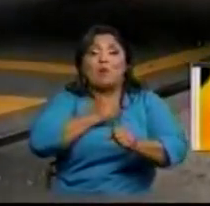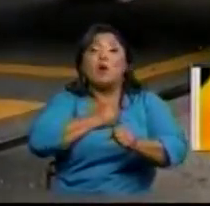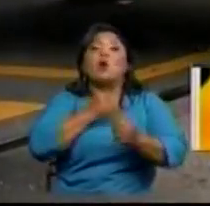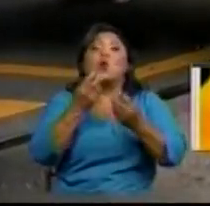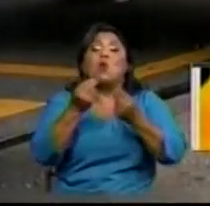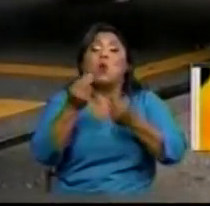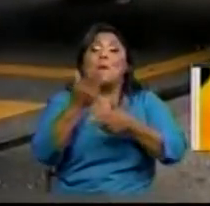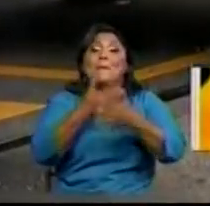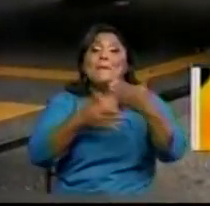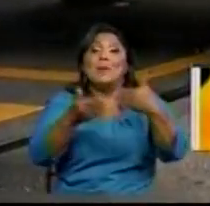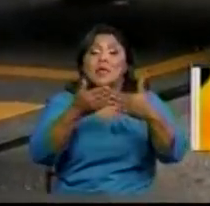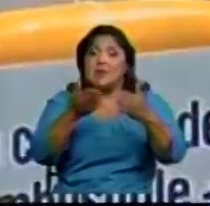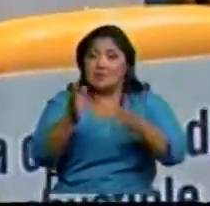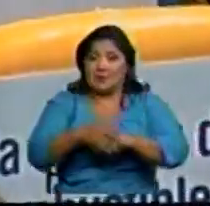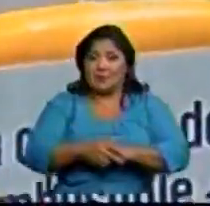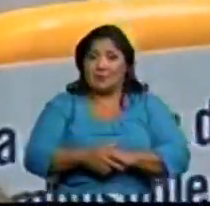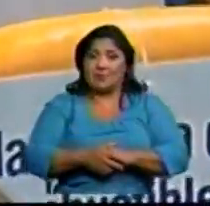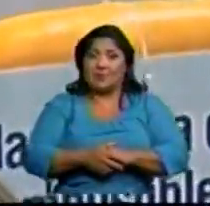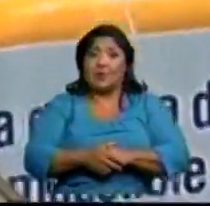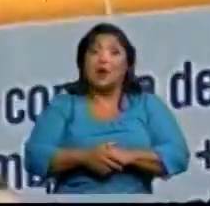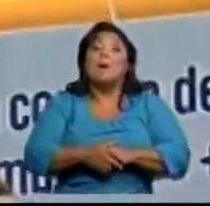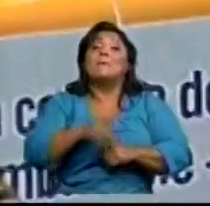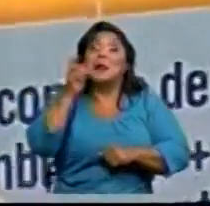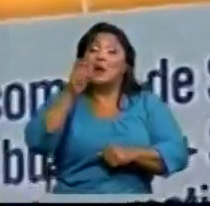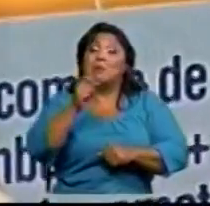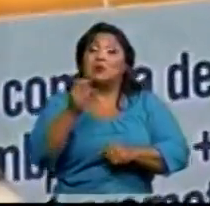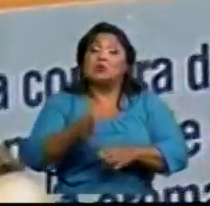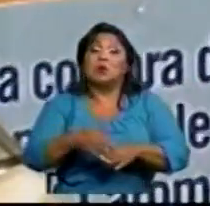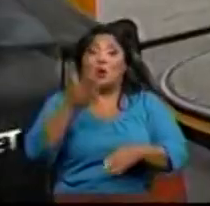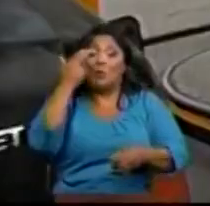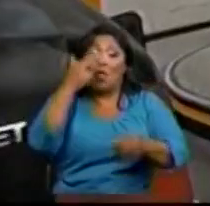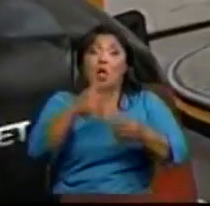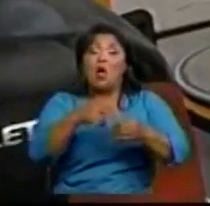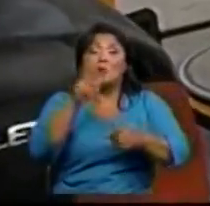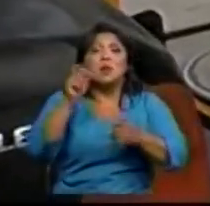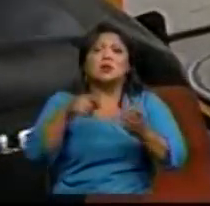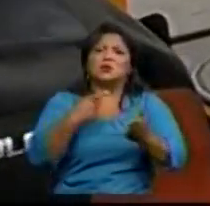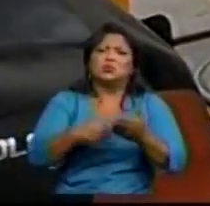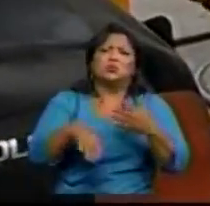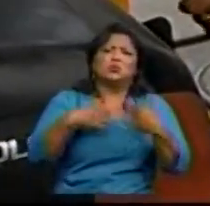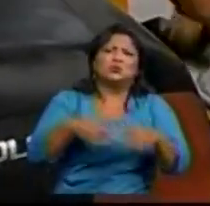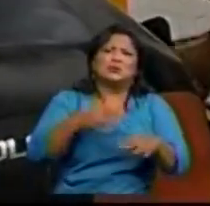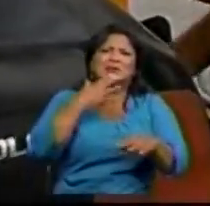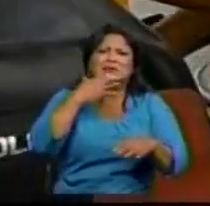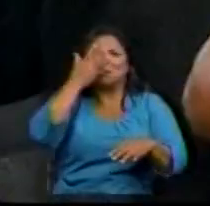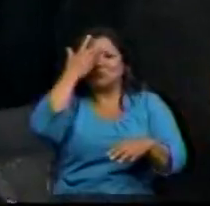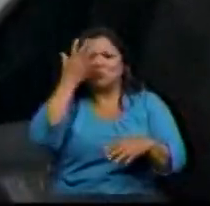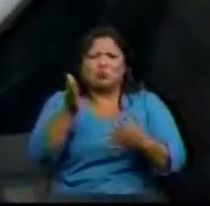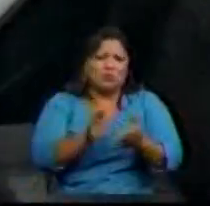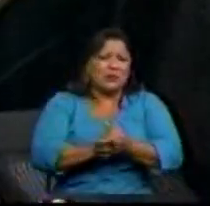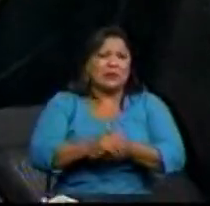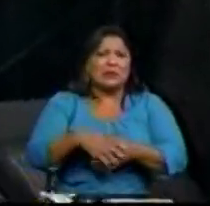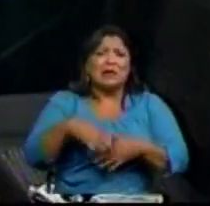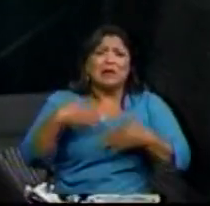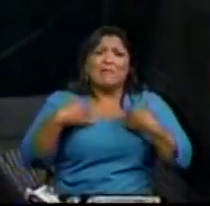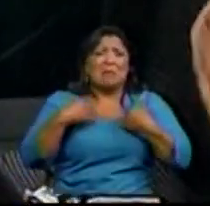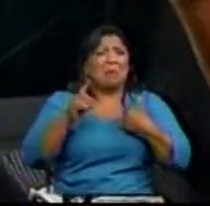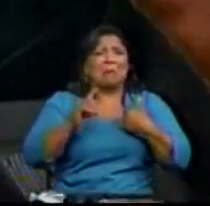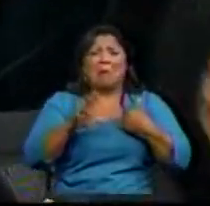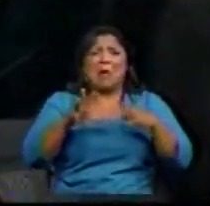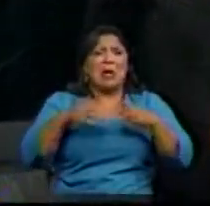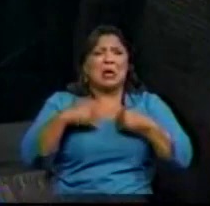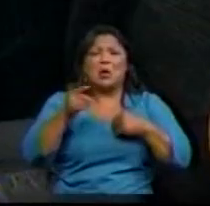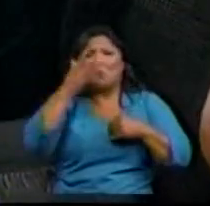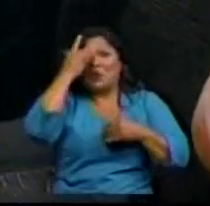comercialización para los consumidores esto ha creado incertidumbre y descontento al pero está todo